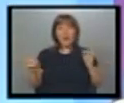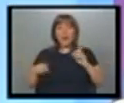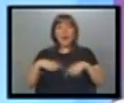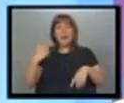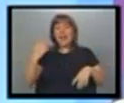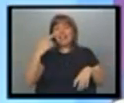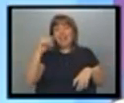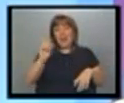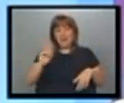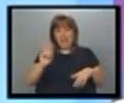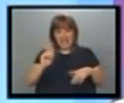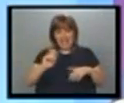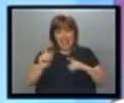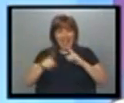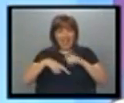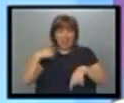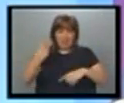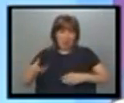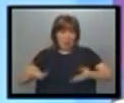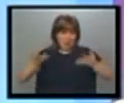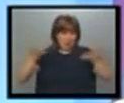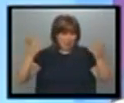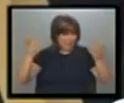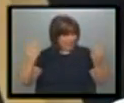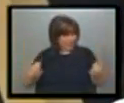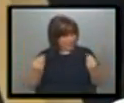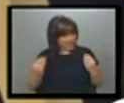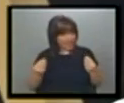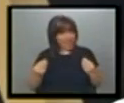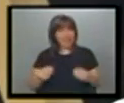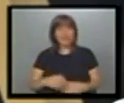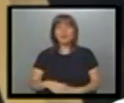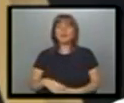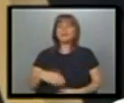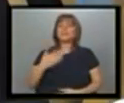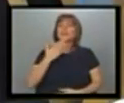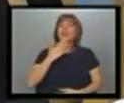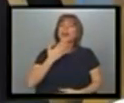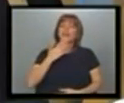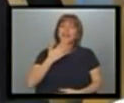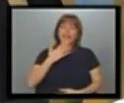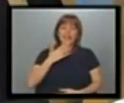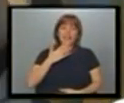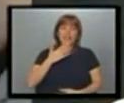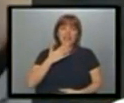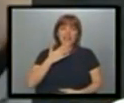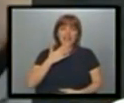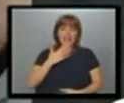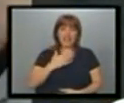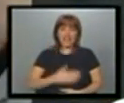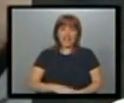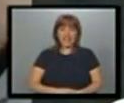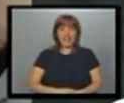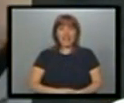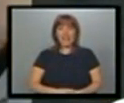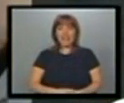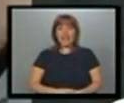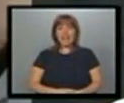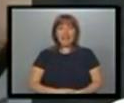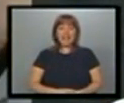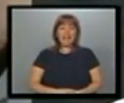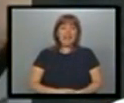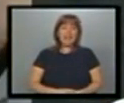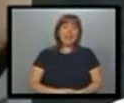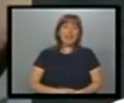100 días, vos ya sabías con lo que te ibas a encontrar también, de alguna forma. Bueno, llegamos al mes de abril. De hecho, ayer hablaban de 6,6%.